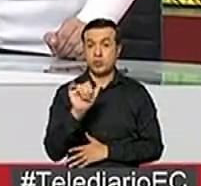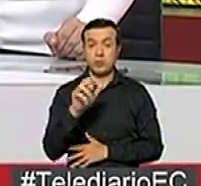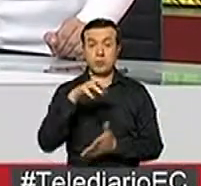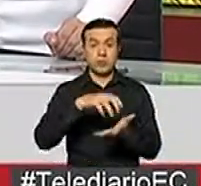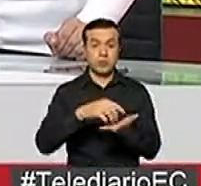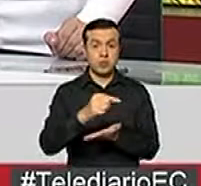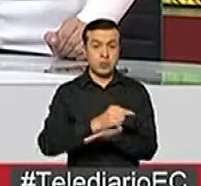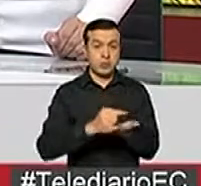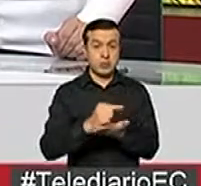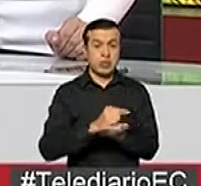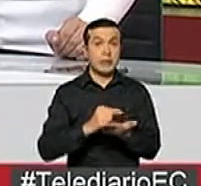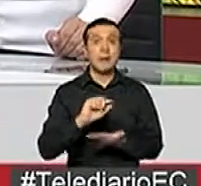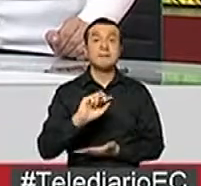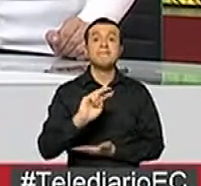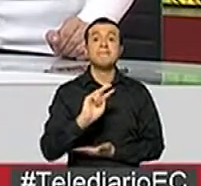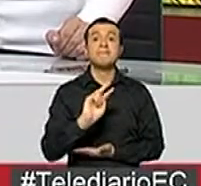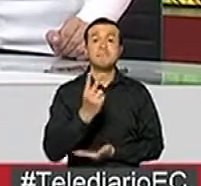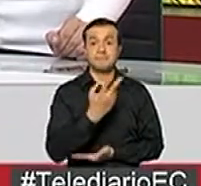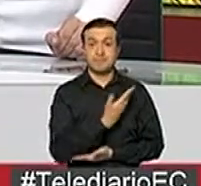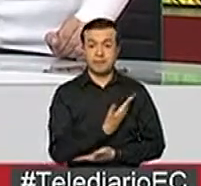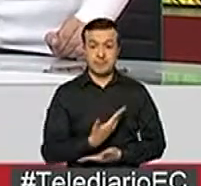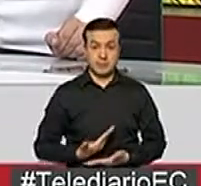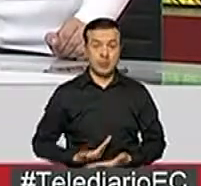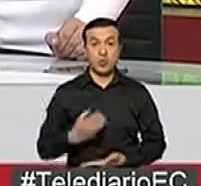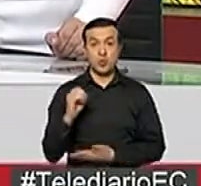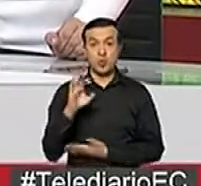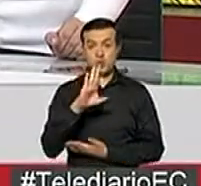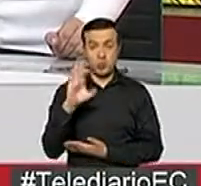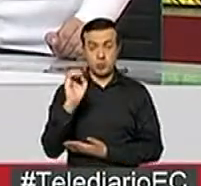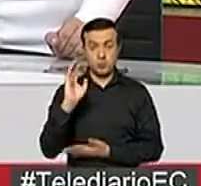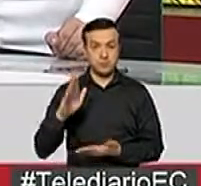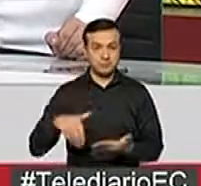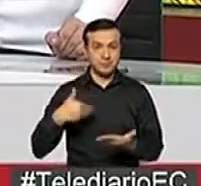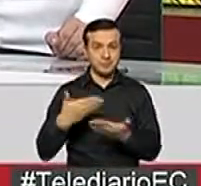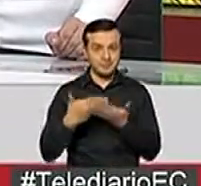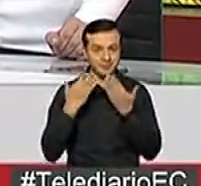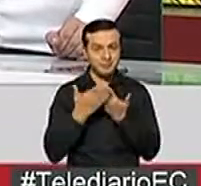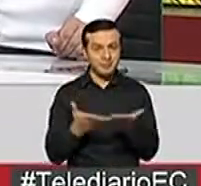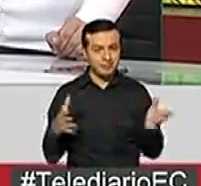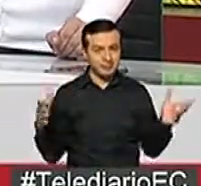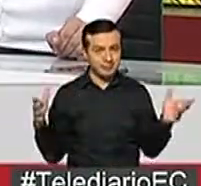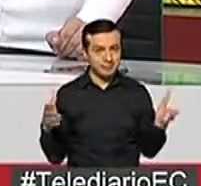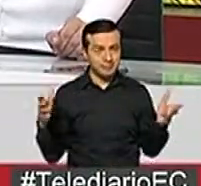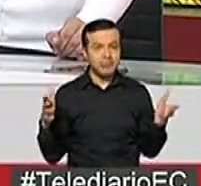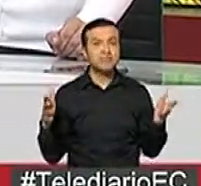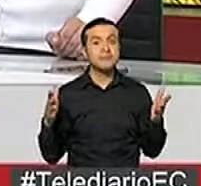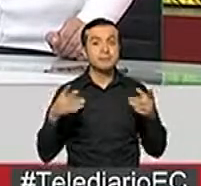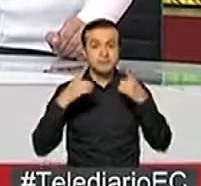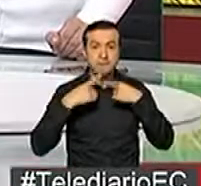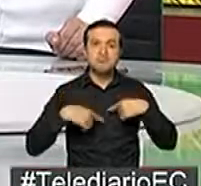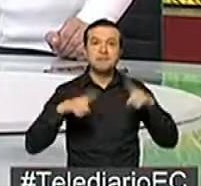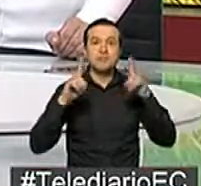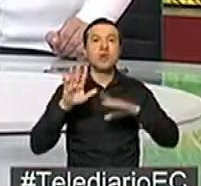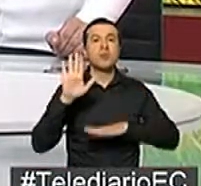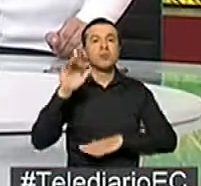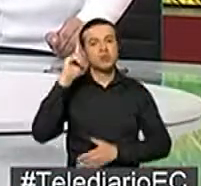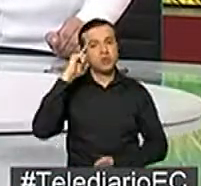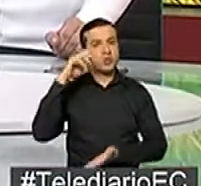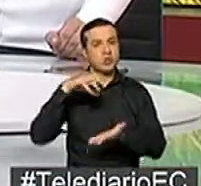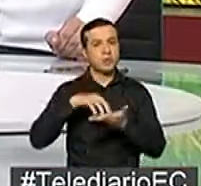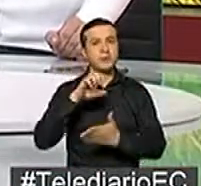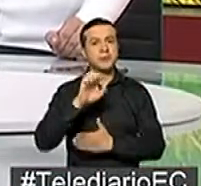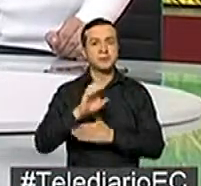República, Otto Sonnenhausner, participó de la jornada que convocó al sector arrocero. Allí se confirmó el compromiso del gobierno nacional